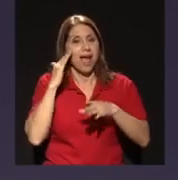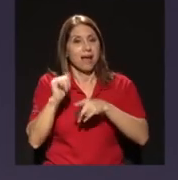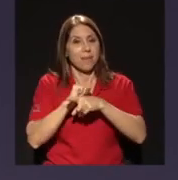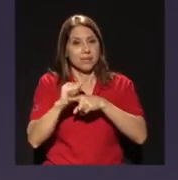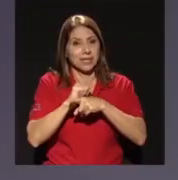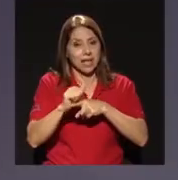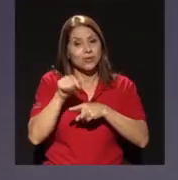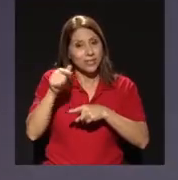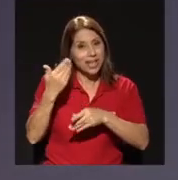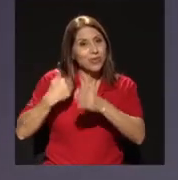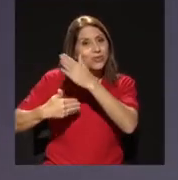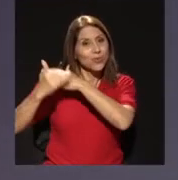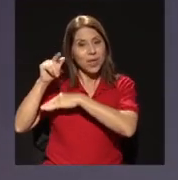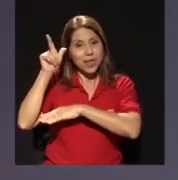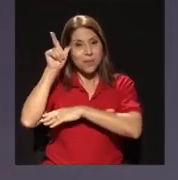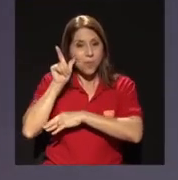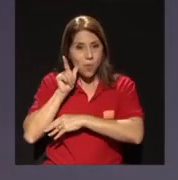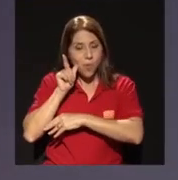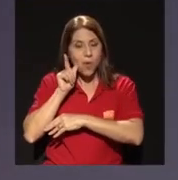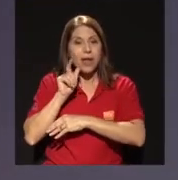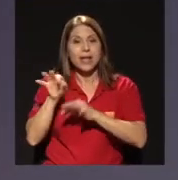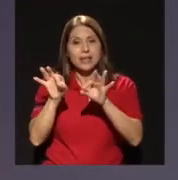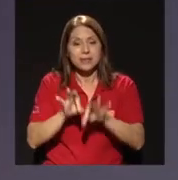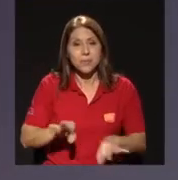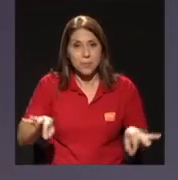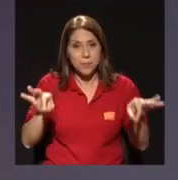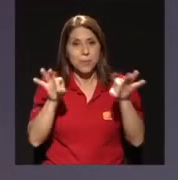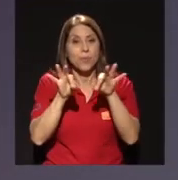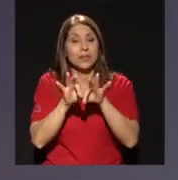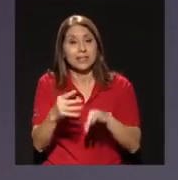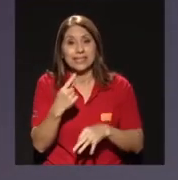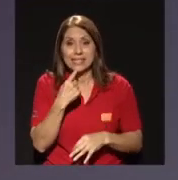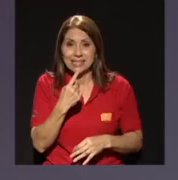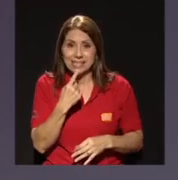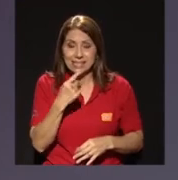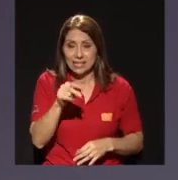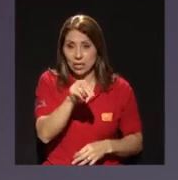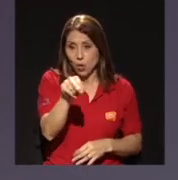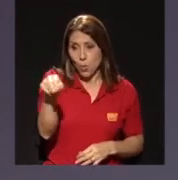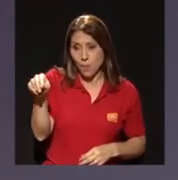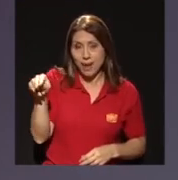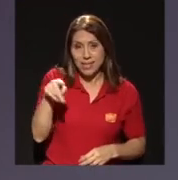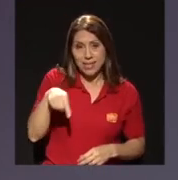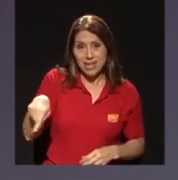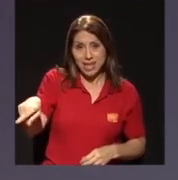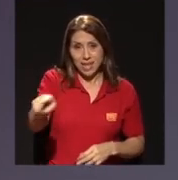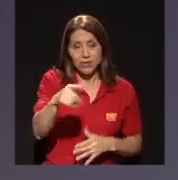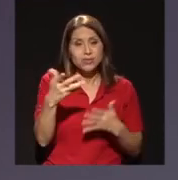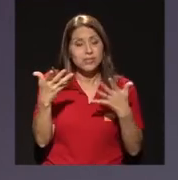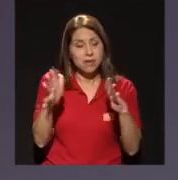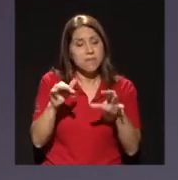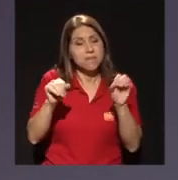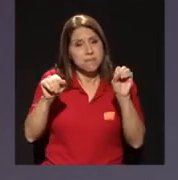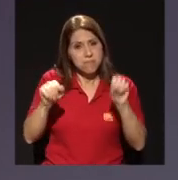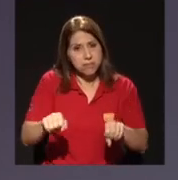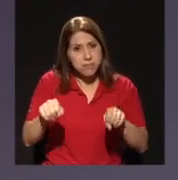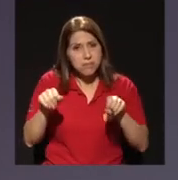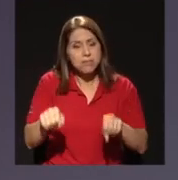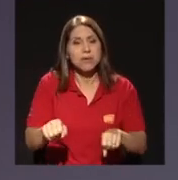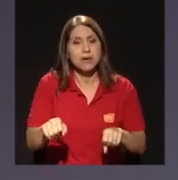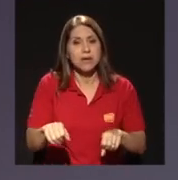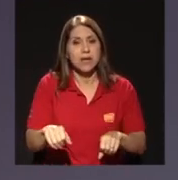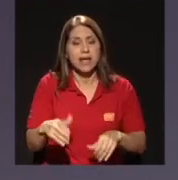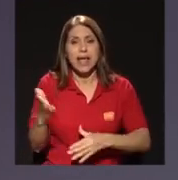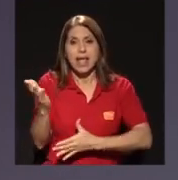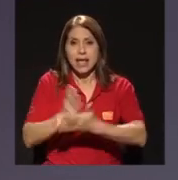Limón. Es importante recalcar que nuestros compañeros tienen tanto la capacidad que en